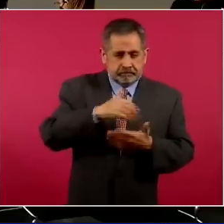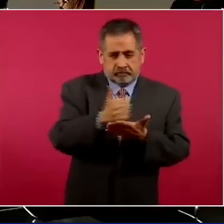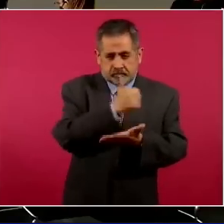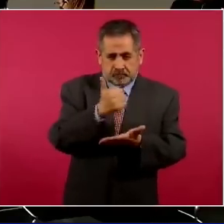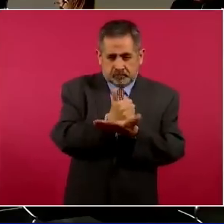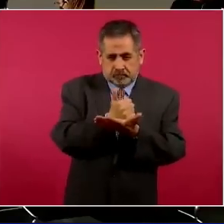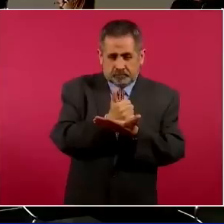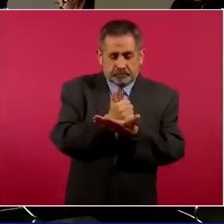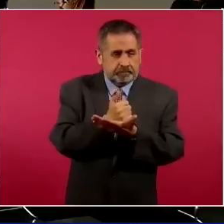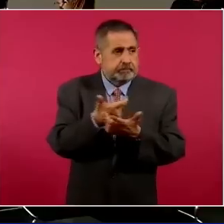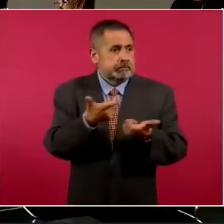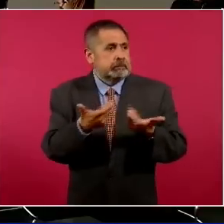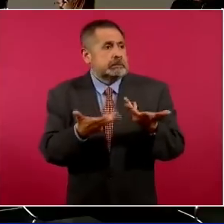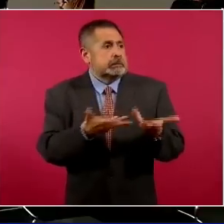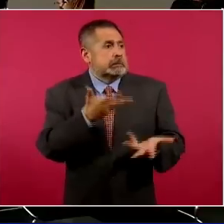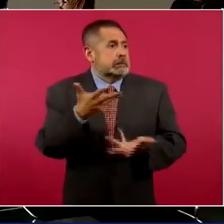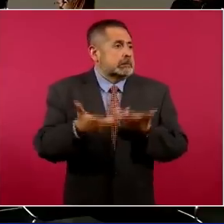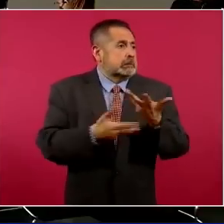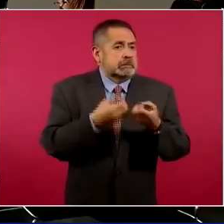pandemia,